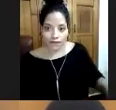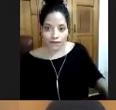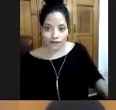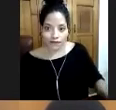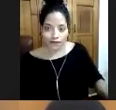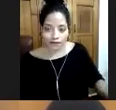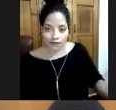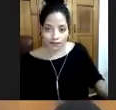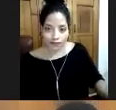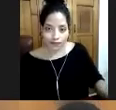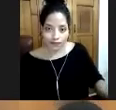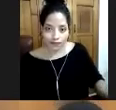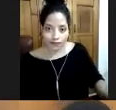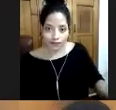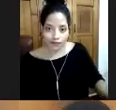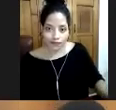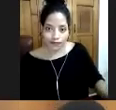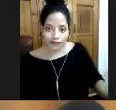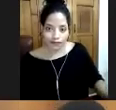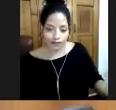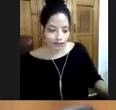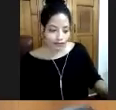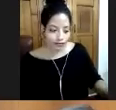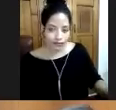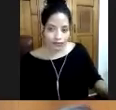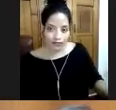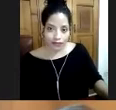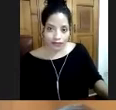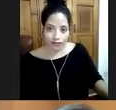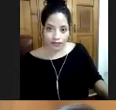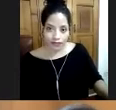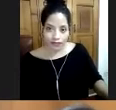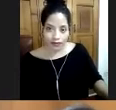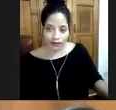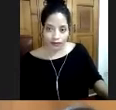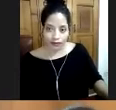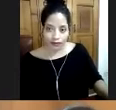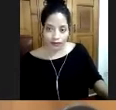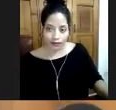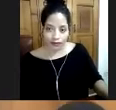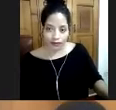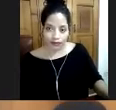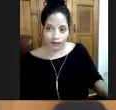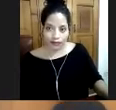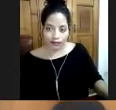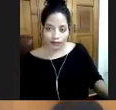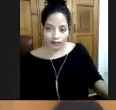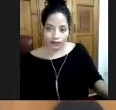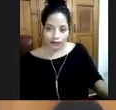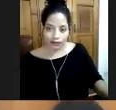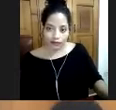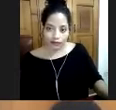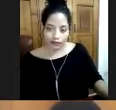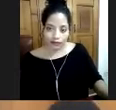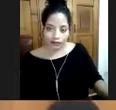se ponen bastante en llegar a abordar en su momento. Entonces, eso pues,